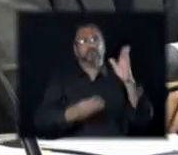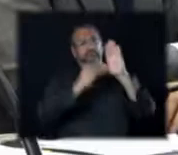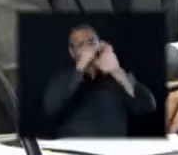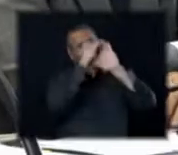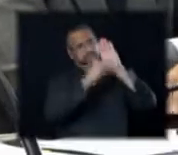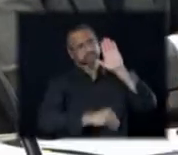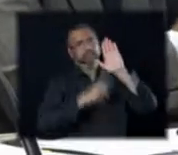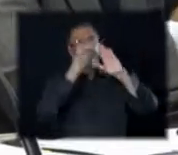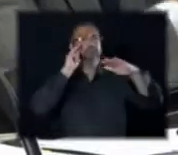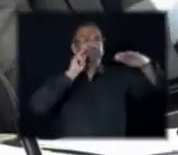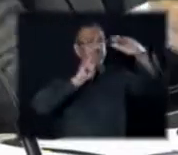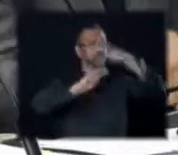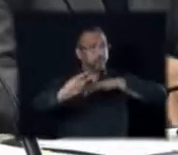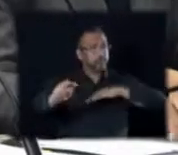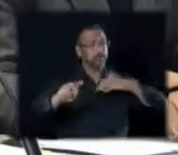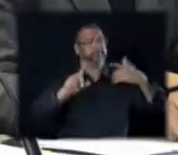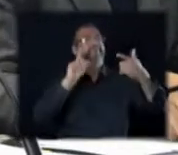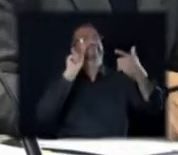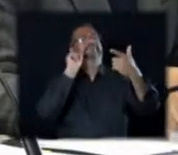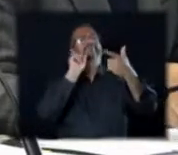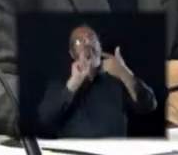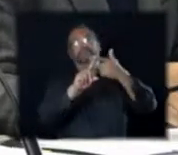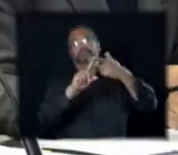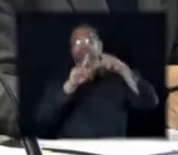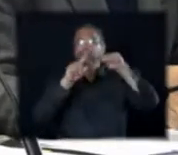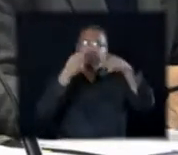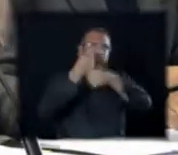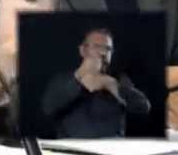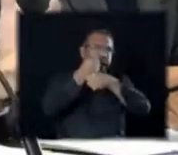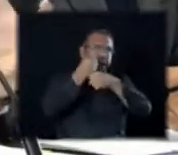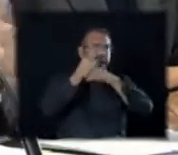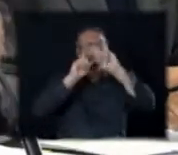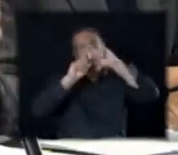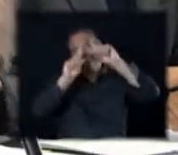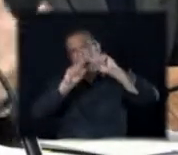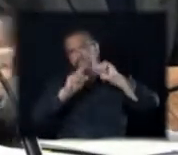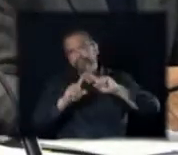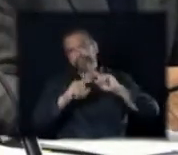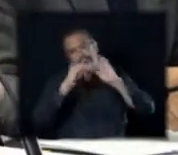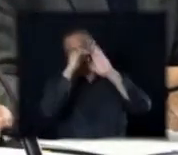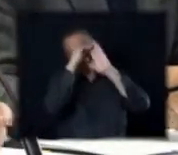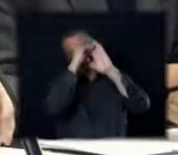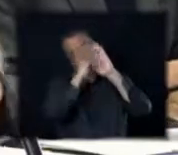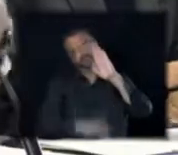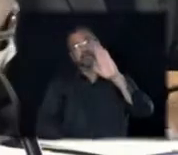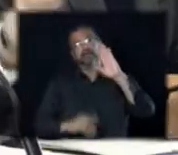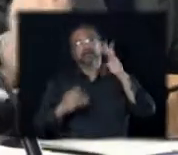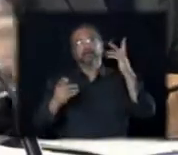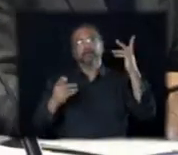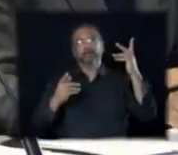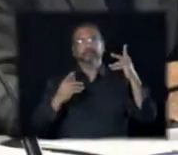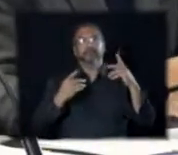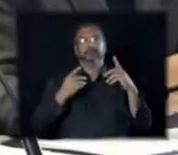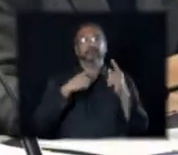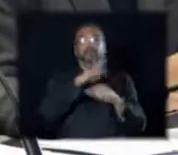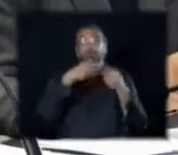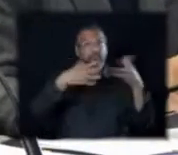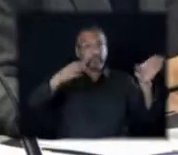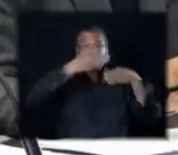componentes, de unidades componentes, y también el pronóstico y otras estadísticas. Una